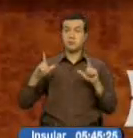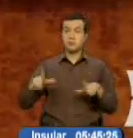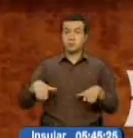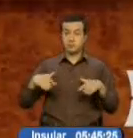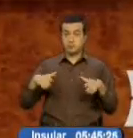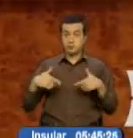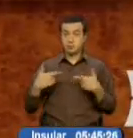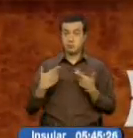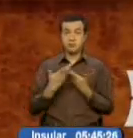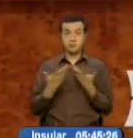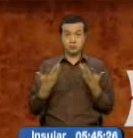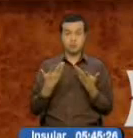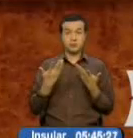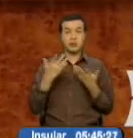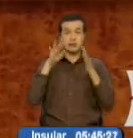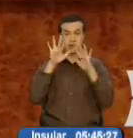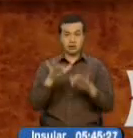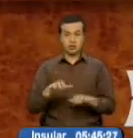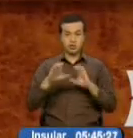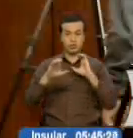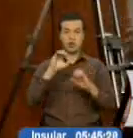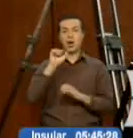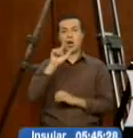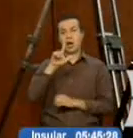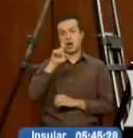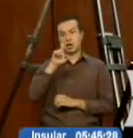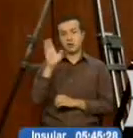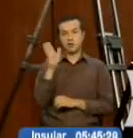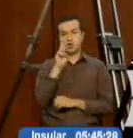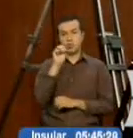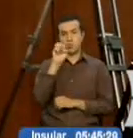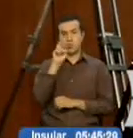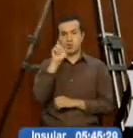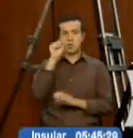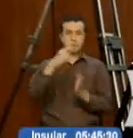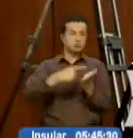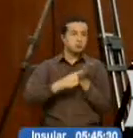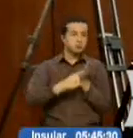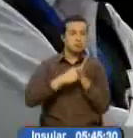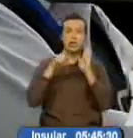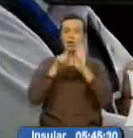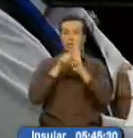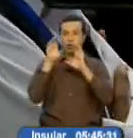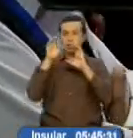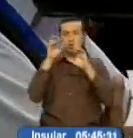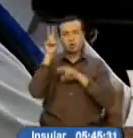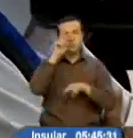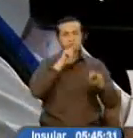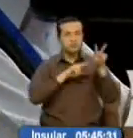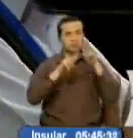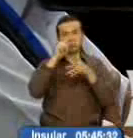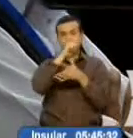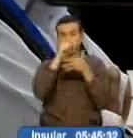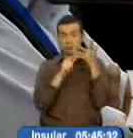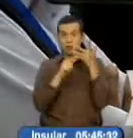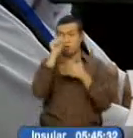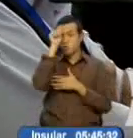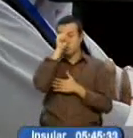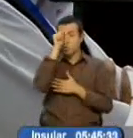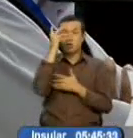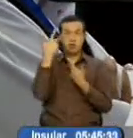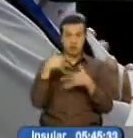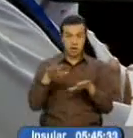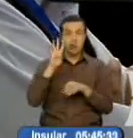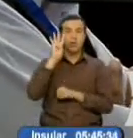de comunicación, Alex Mora, participó en un foro en el cual se analizó la ley de comunicación. Esto a propósito de que este domingo se